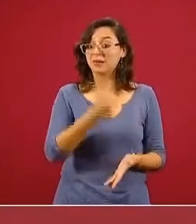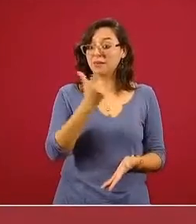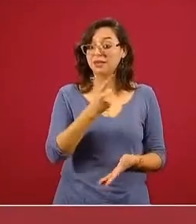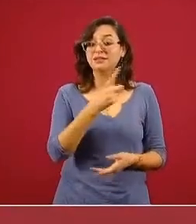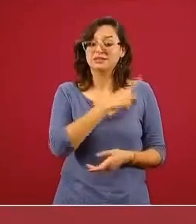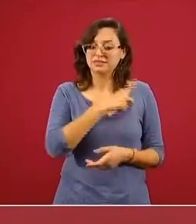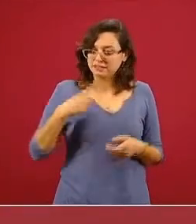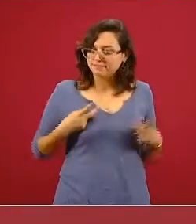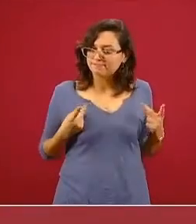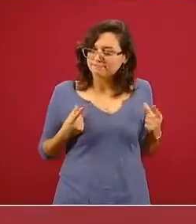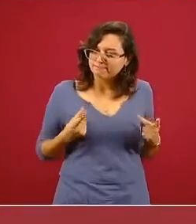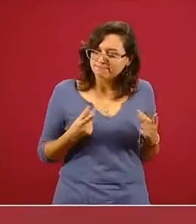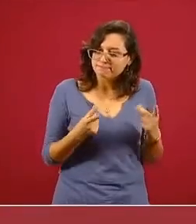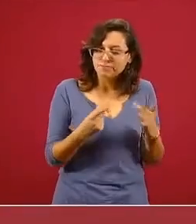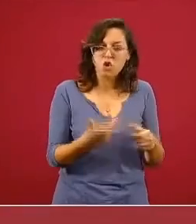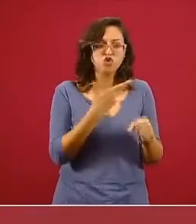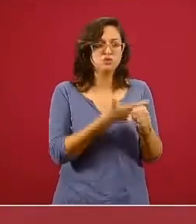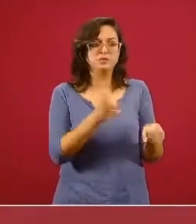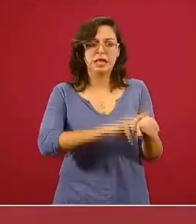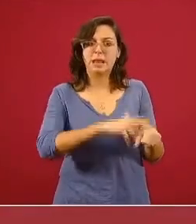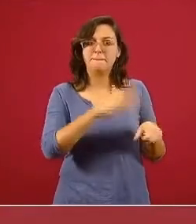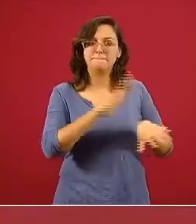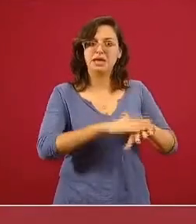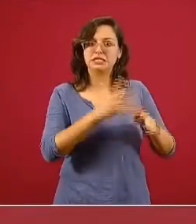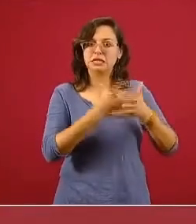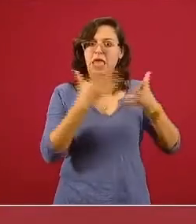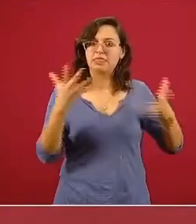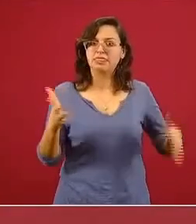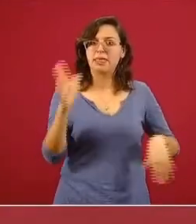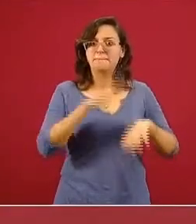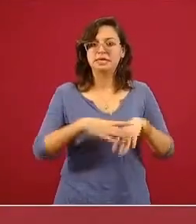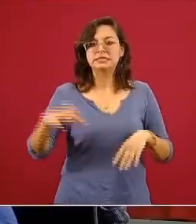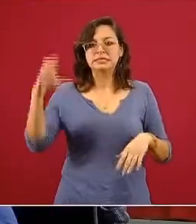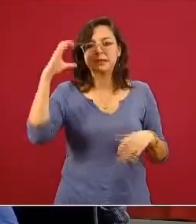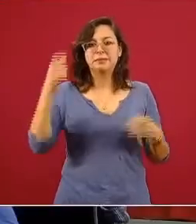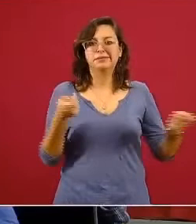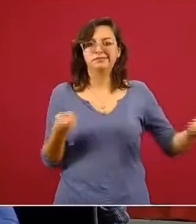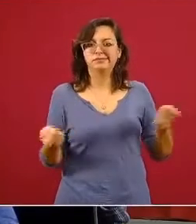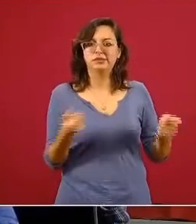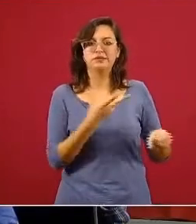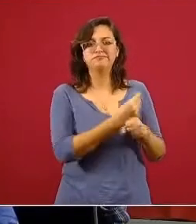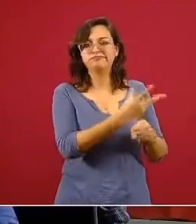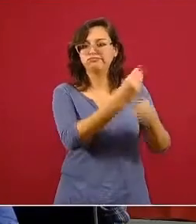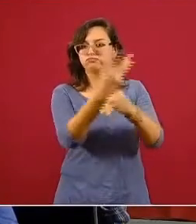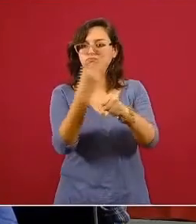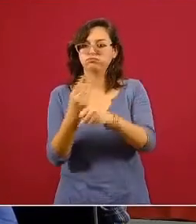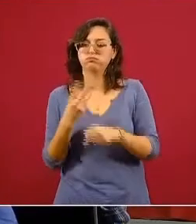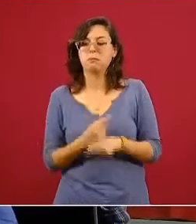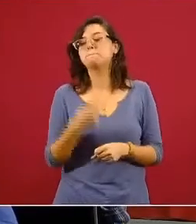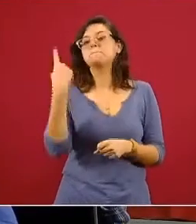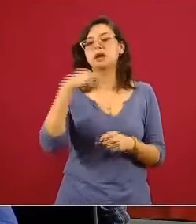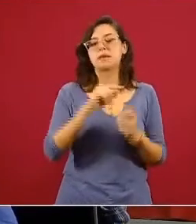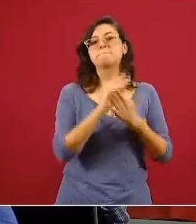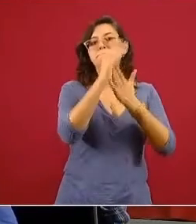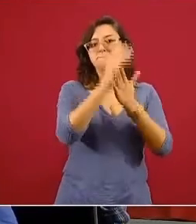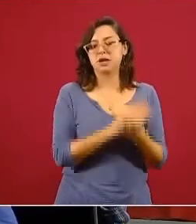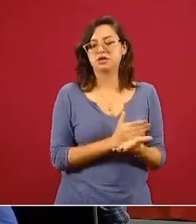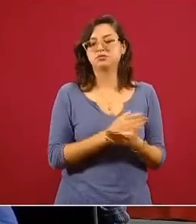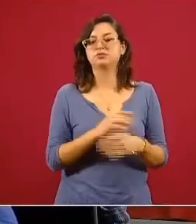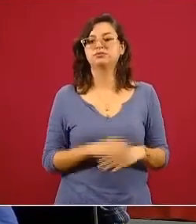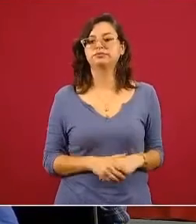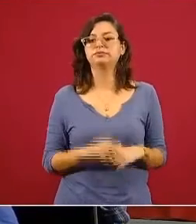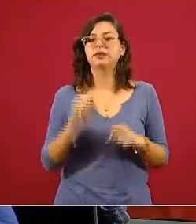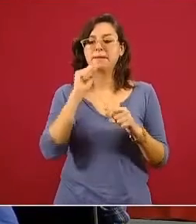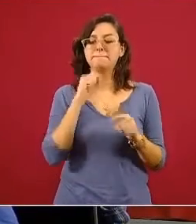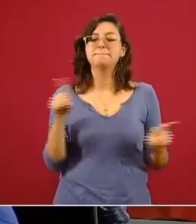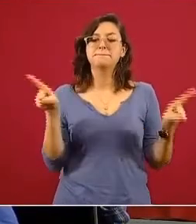está trabajando para lógicamente que esto pueda mantenerse en una estabilidad o que mejor aún se pueda contar con más camas. Vean